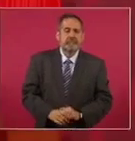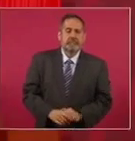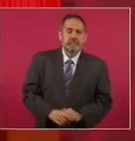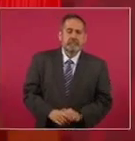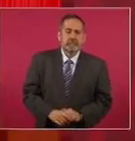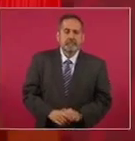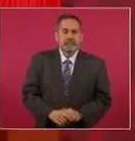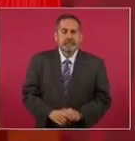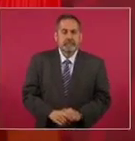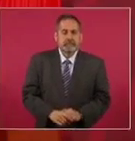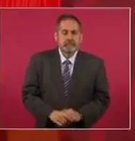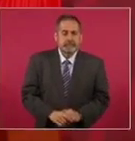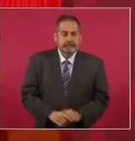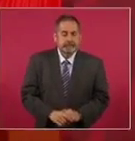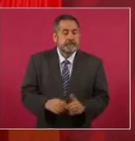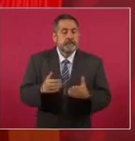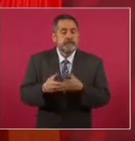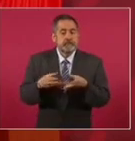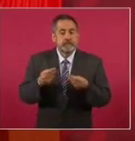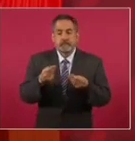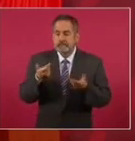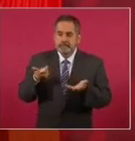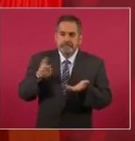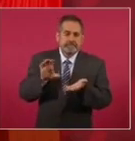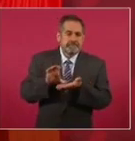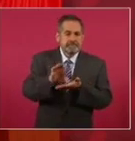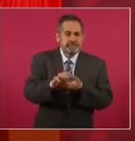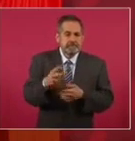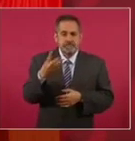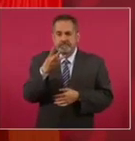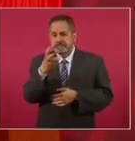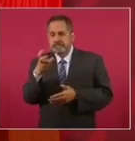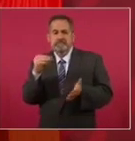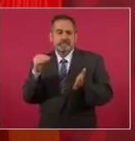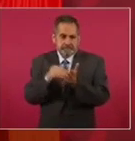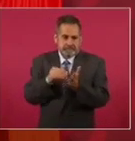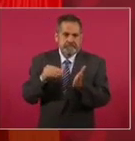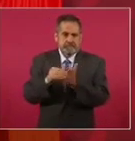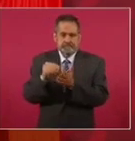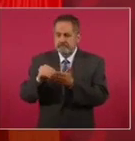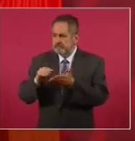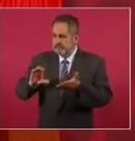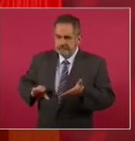Hasta ahora es un subsidio de 300.000 millones